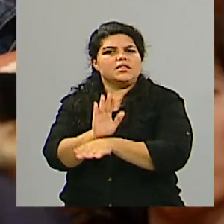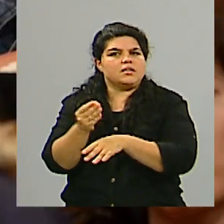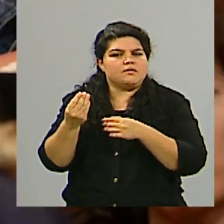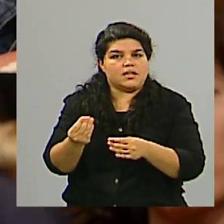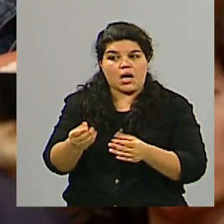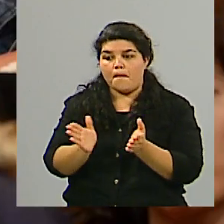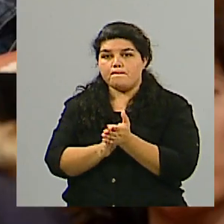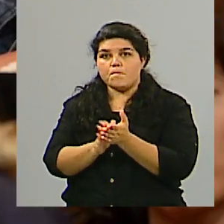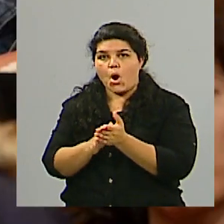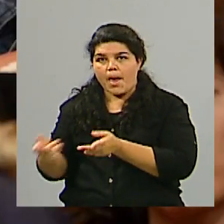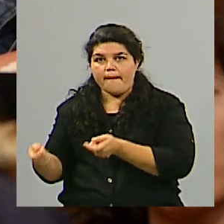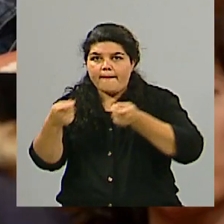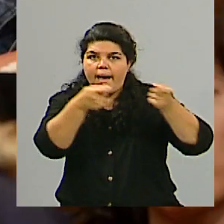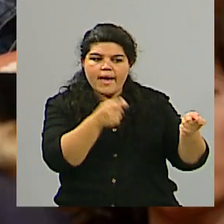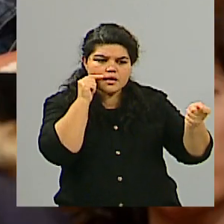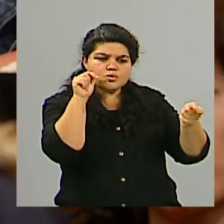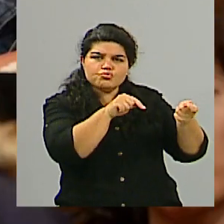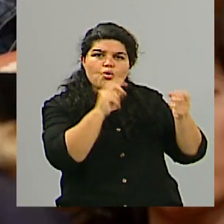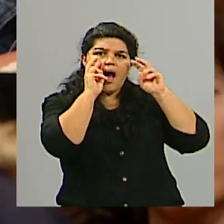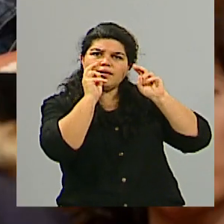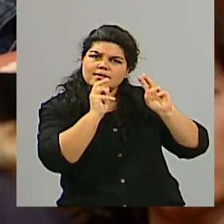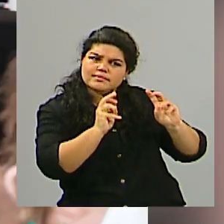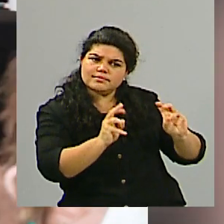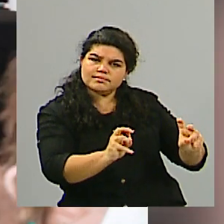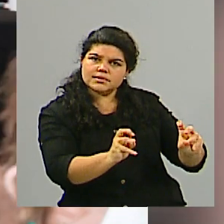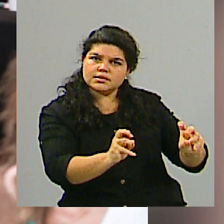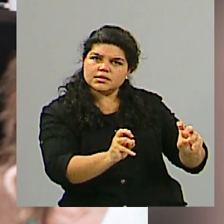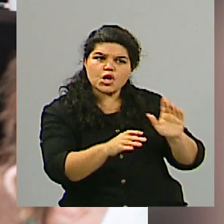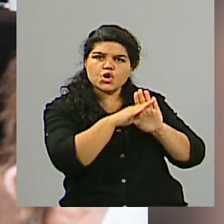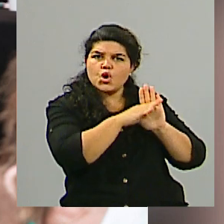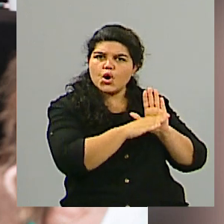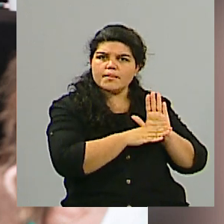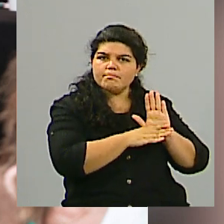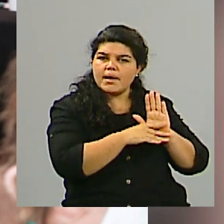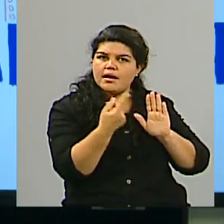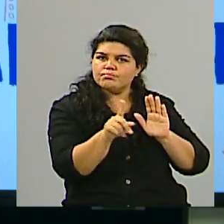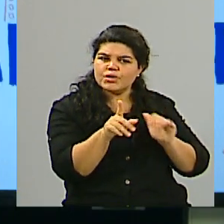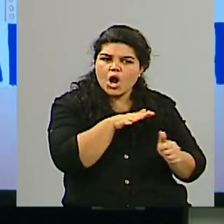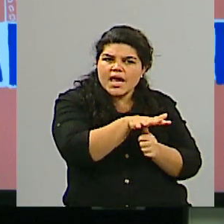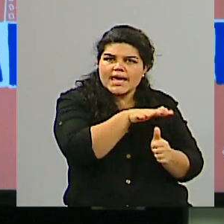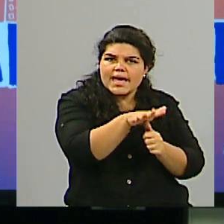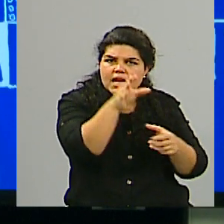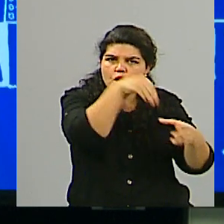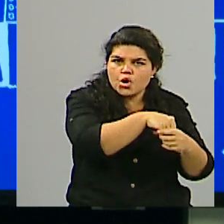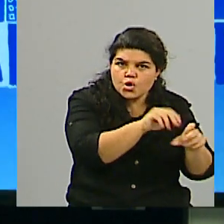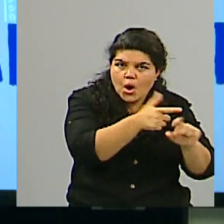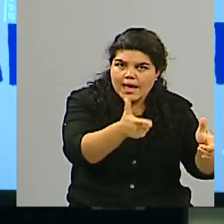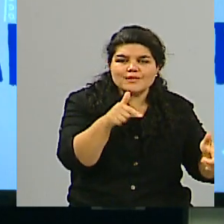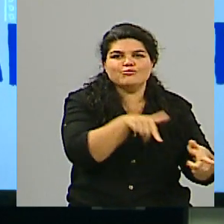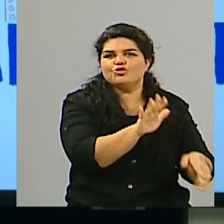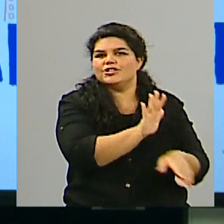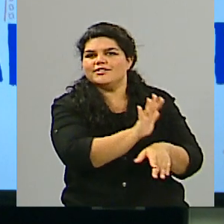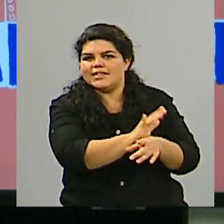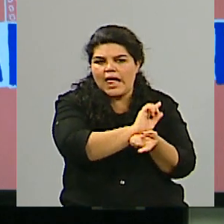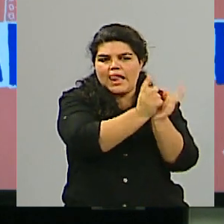la prueba, de una interpretación de un conflicto, de una interpretación de la normativa que no tiene perspectiva de género. Entonces yo uso herramientas que son